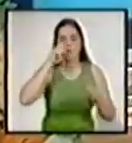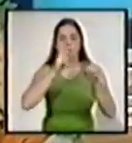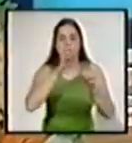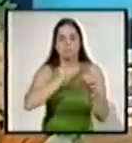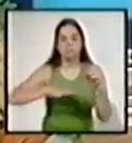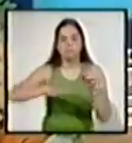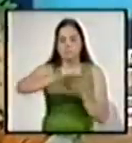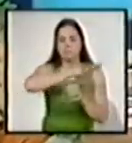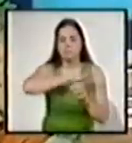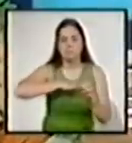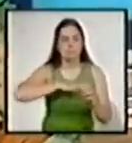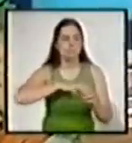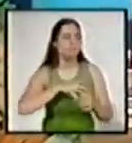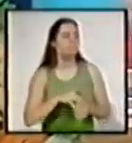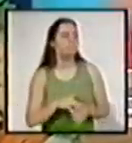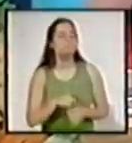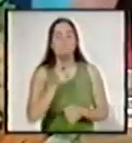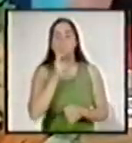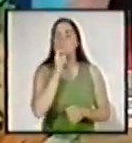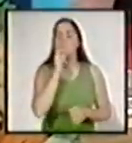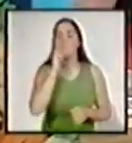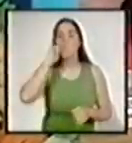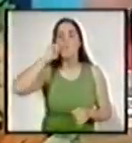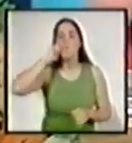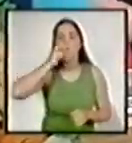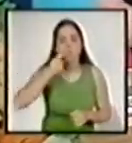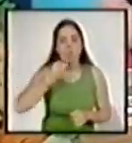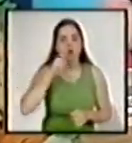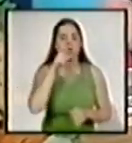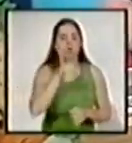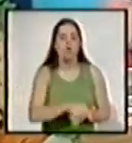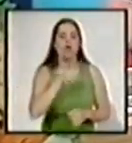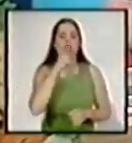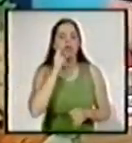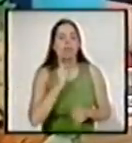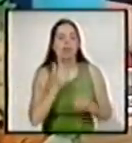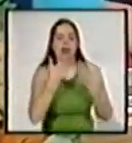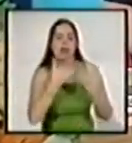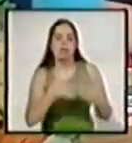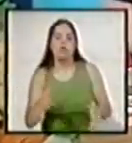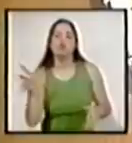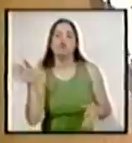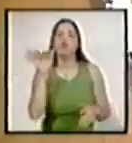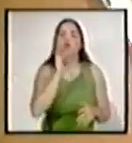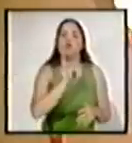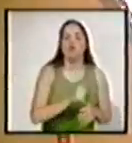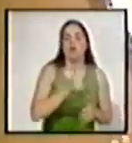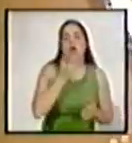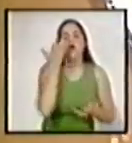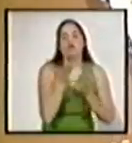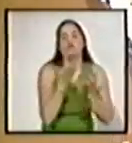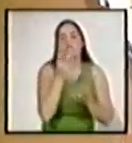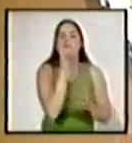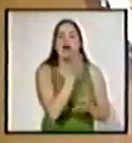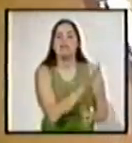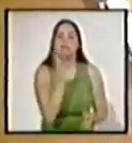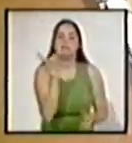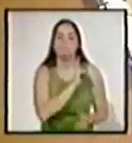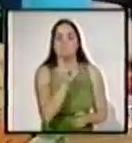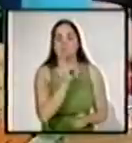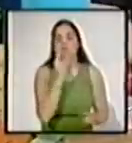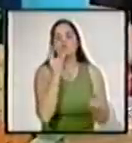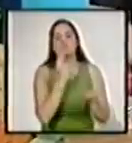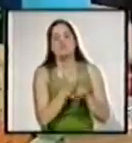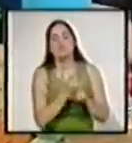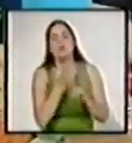Diana. Bueno, la verdad es riquísimo. Te quiero contar que hoy es el día libre. Diana no cocina todos los días este tipo de cosas. Hace